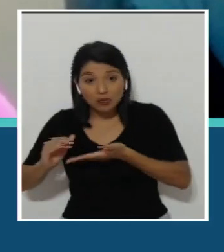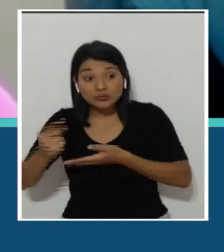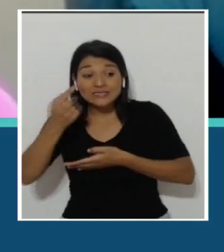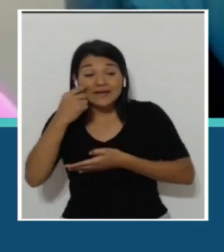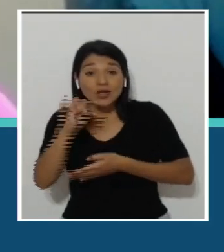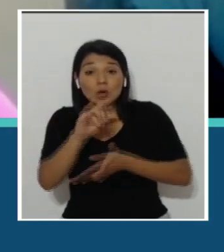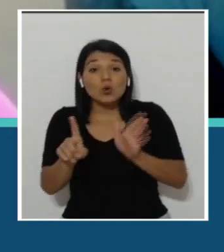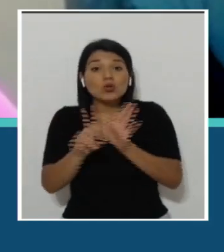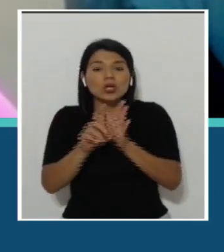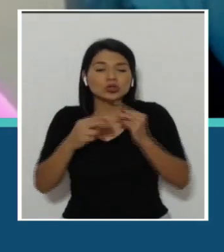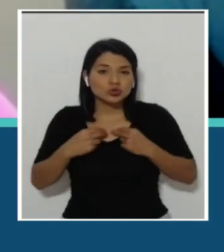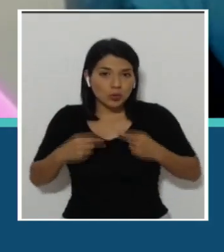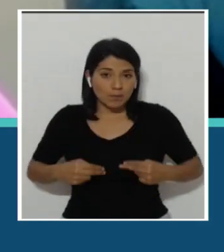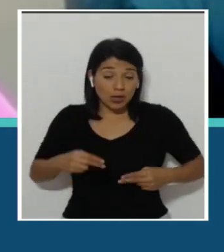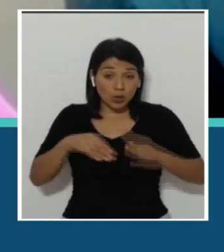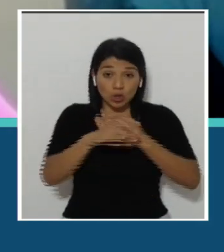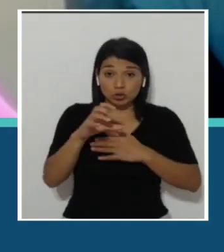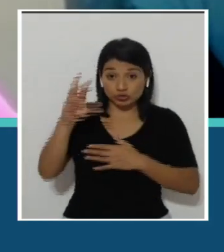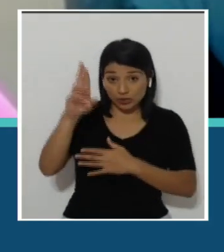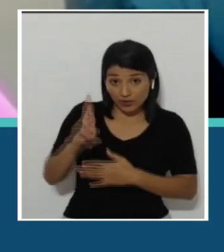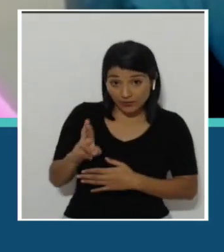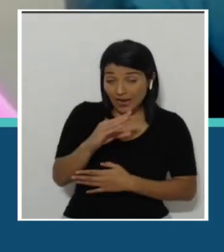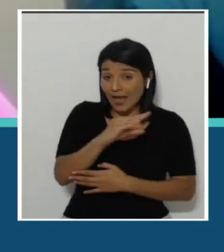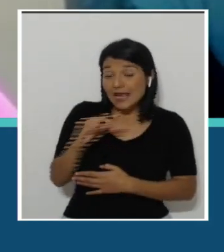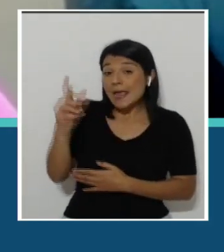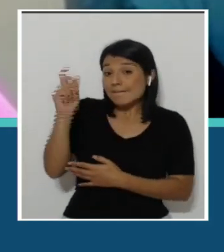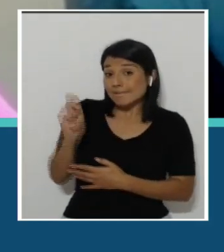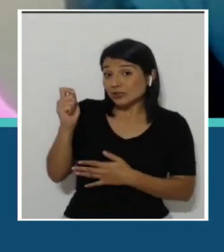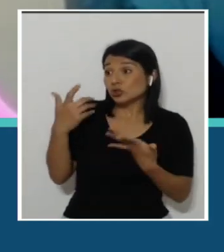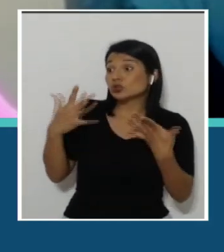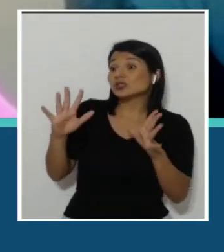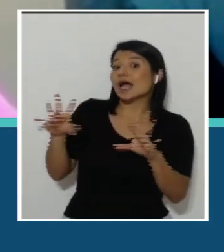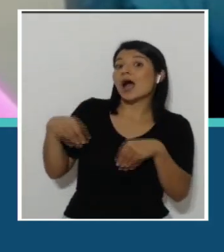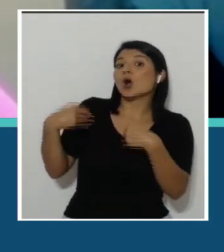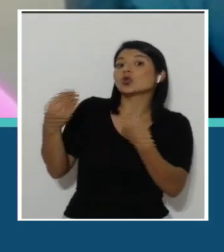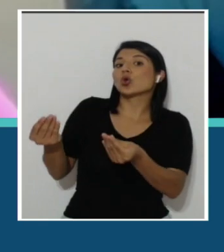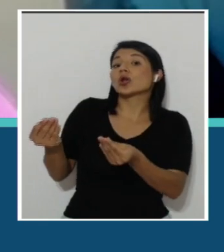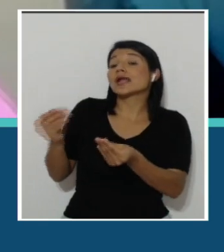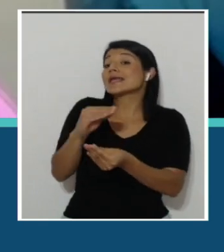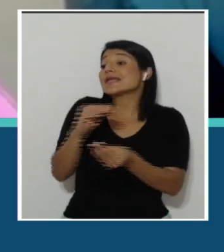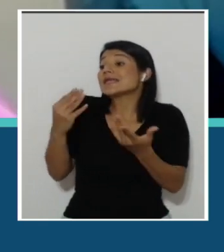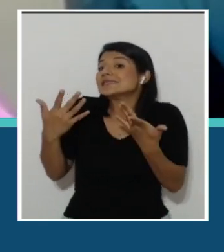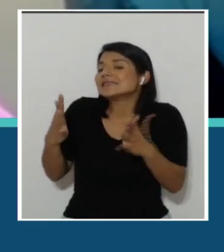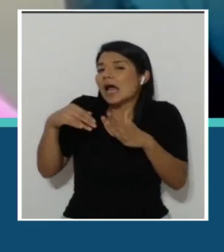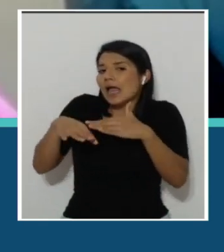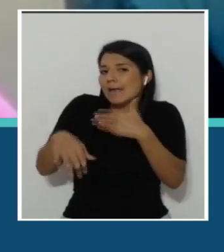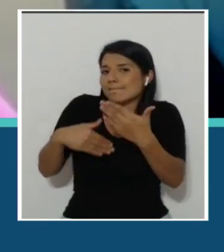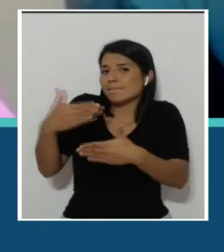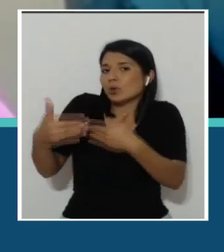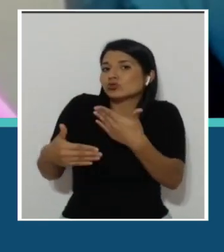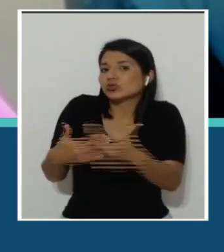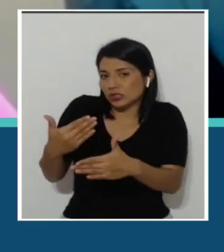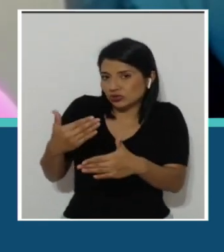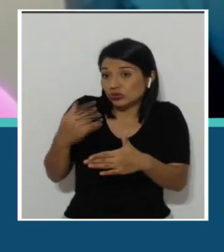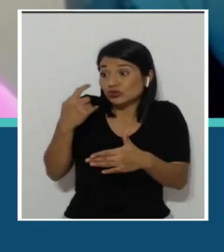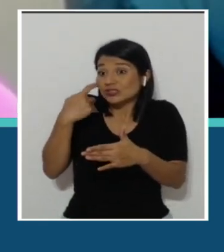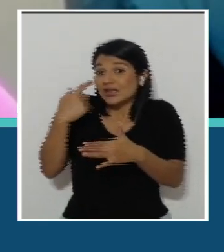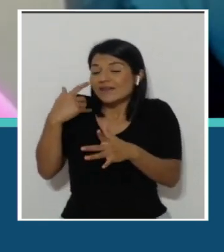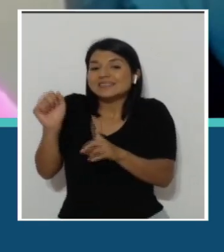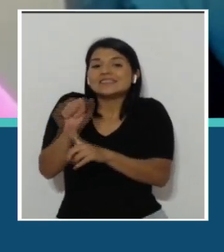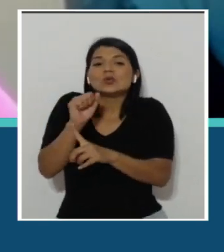Rica y que las pensiones ya otorgadas y en proceso de gozarse se consideran situaciones jurídicas consolidadas,